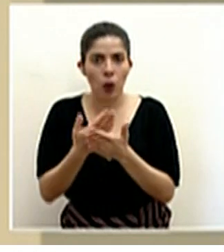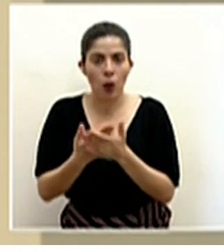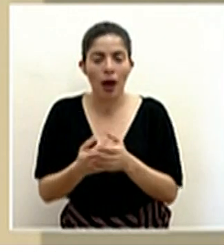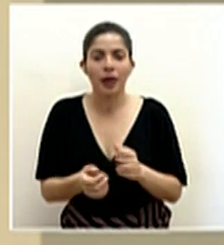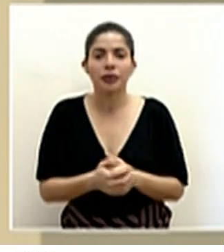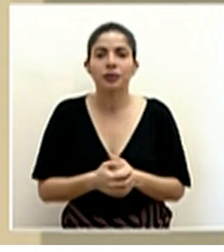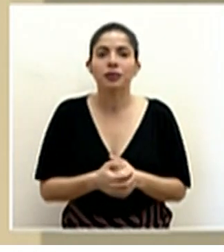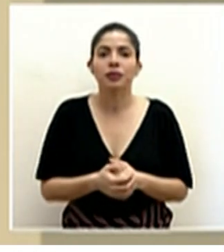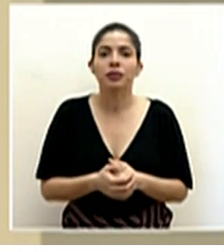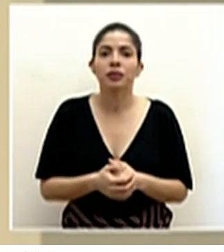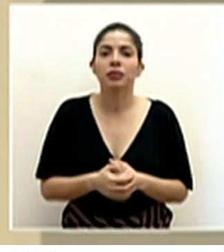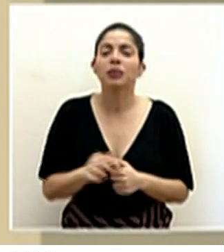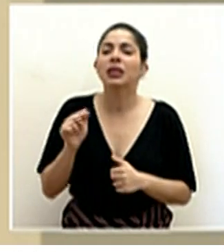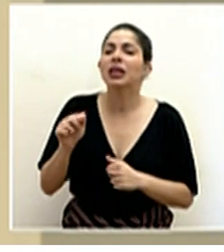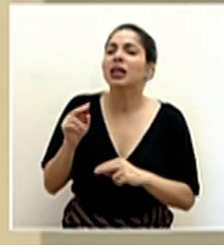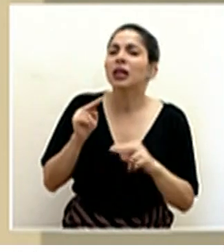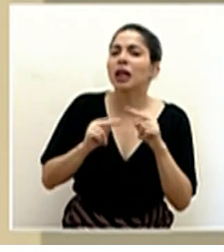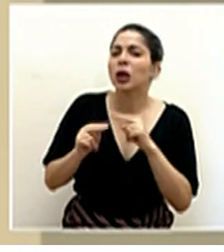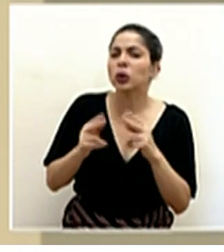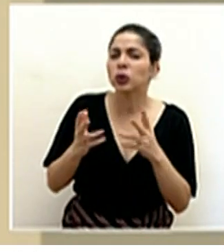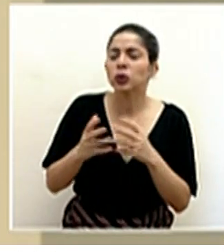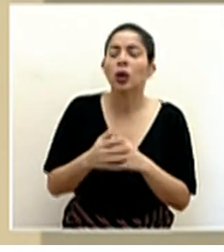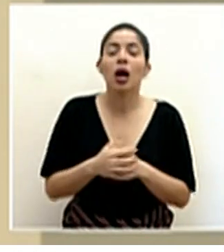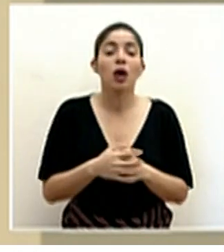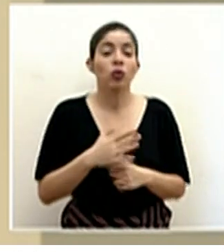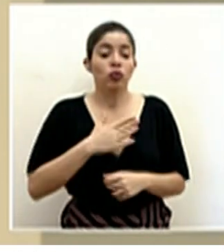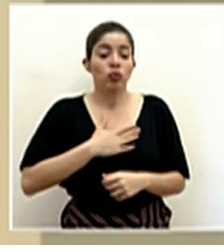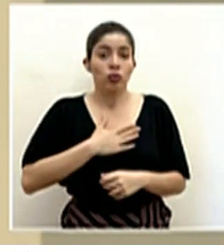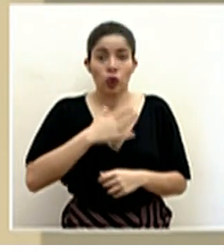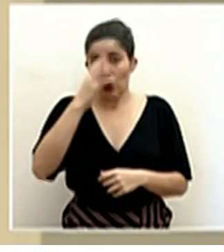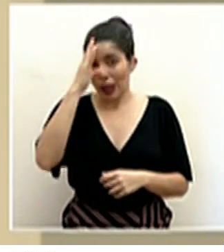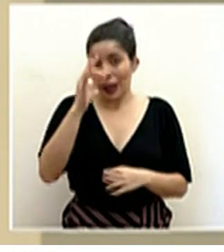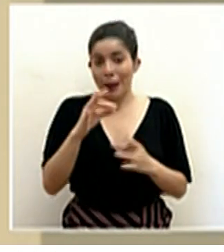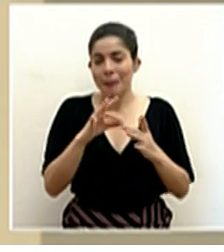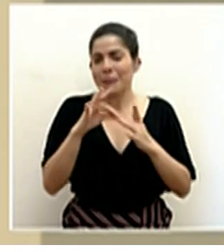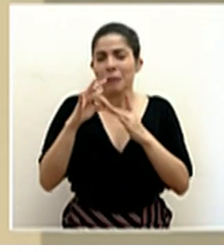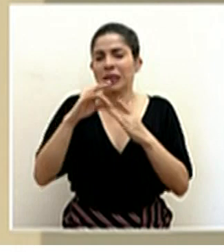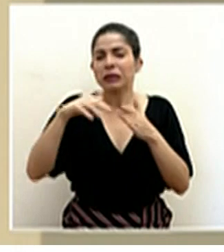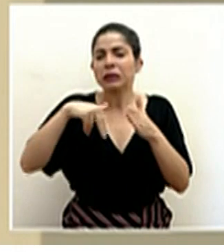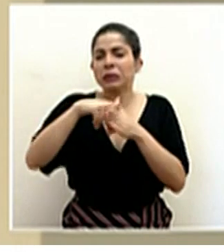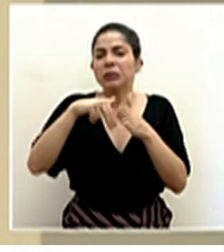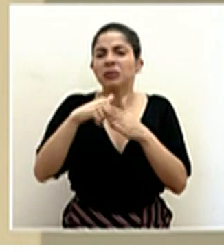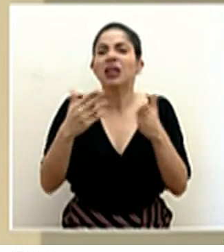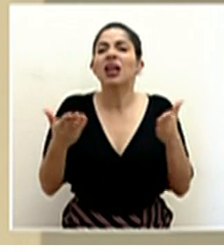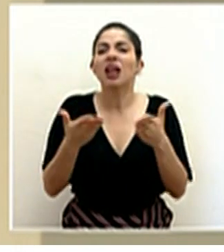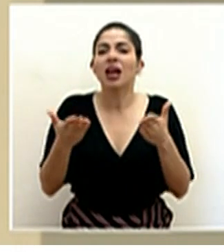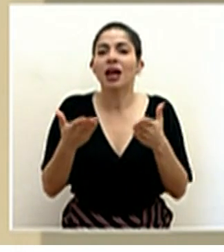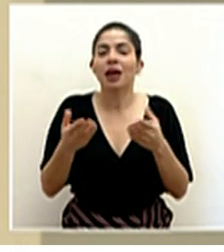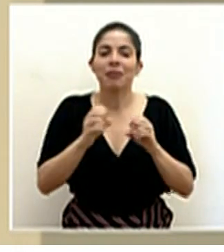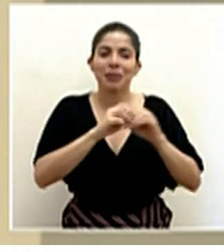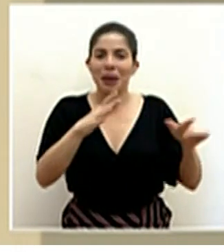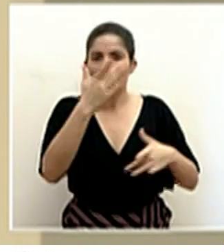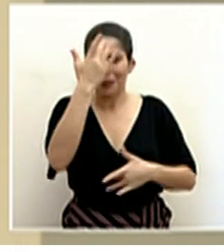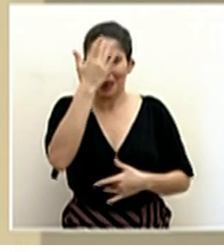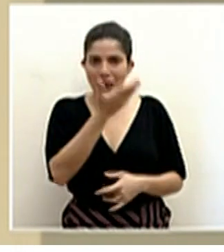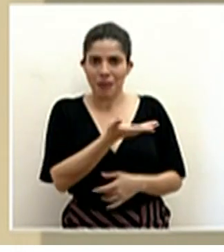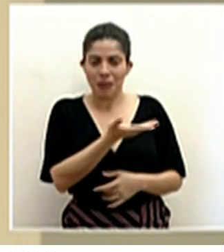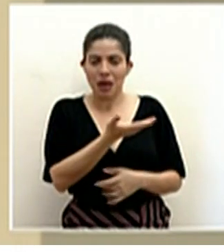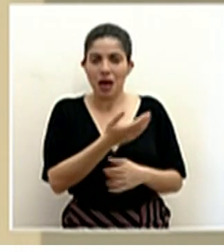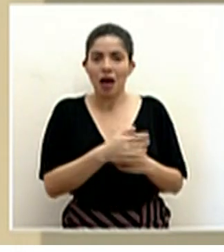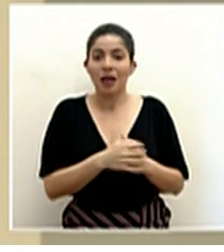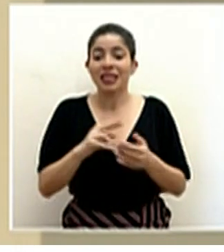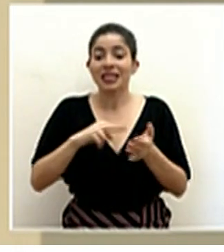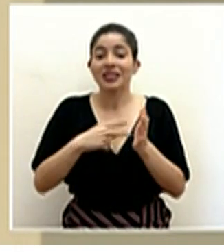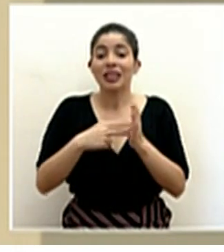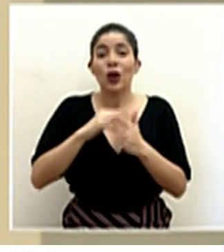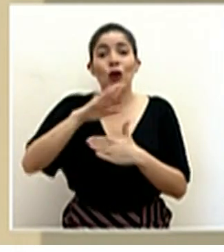principal traba en esta negociación, doña Adela? Bueno, yo creo que la principal traba es lo que nos trajo la epidemia y es que